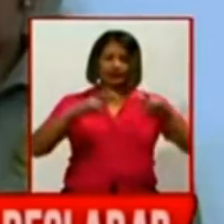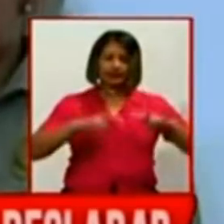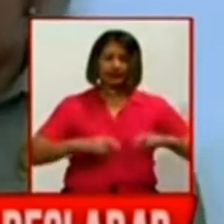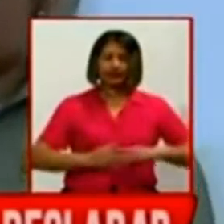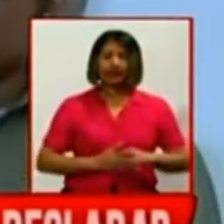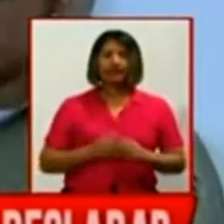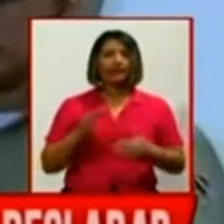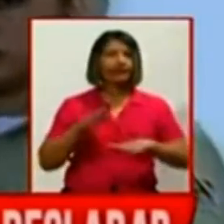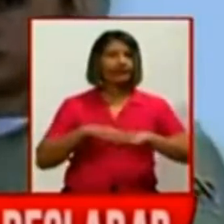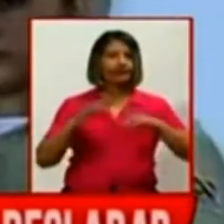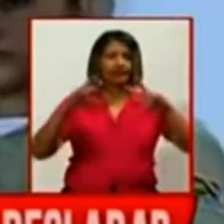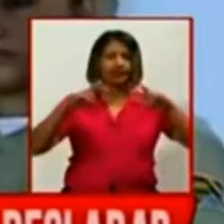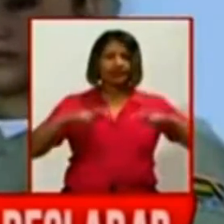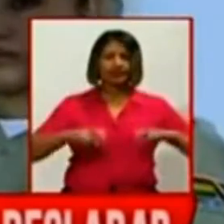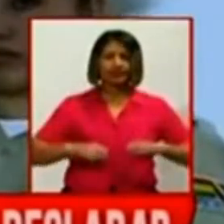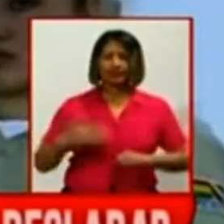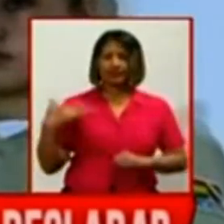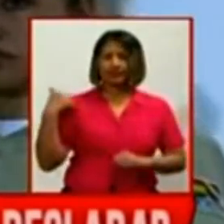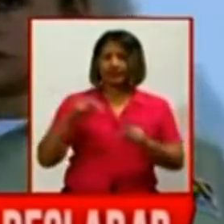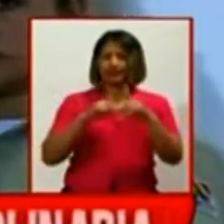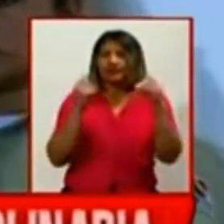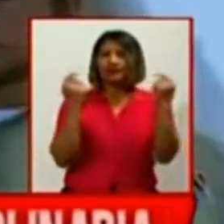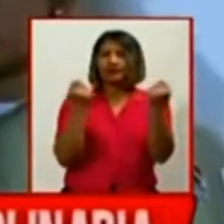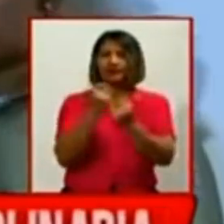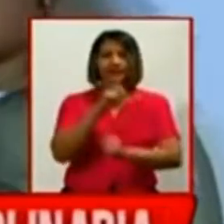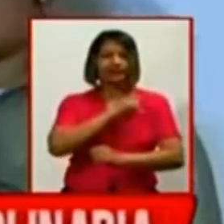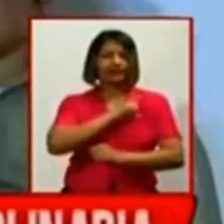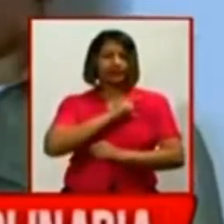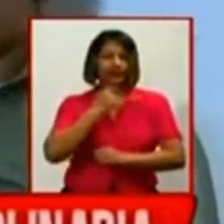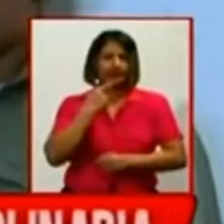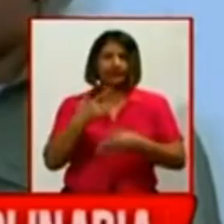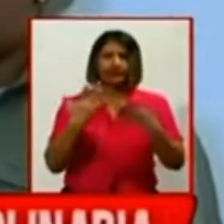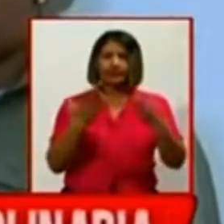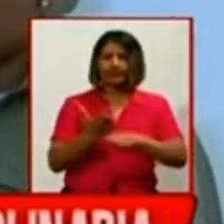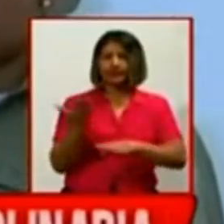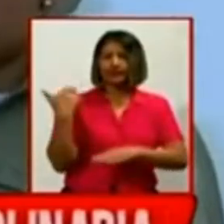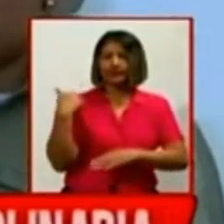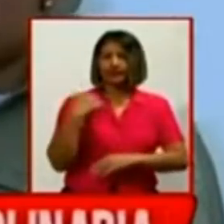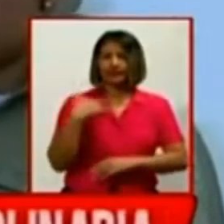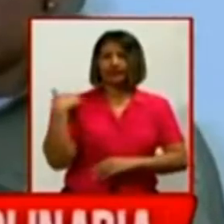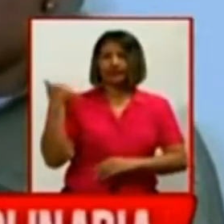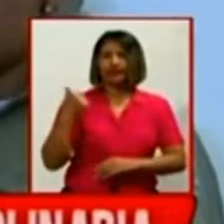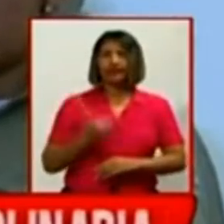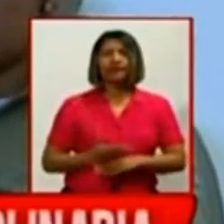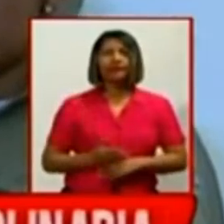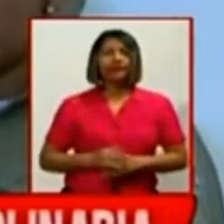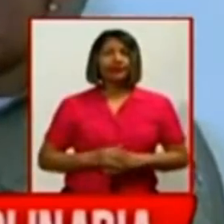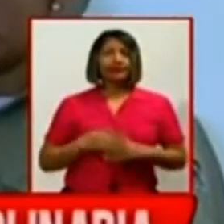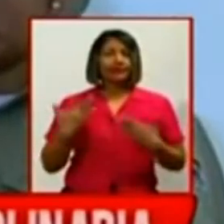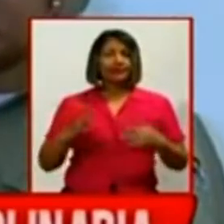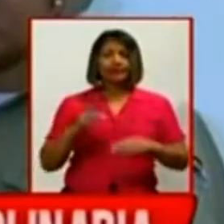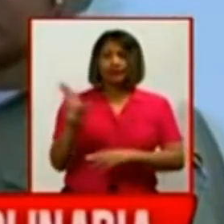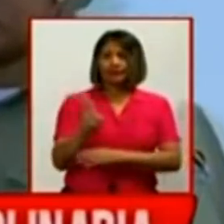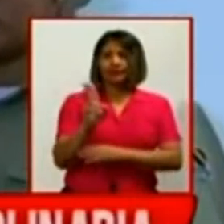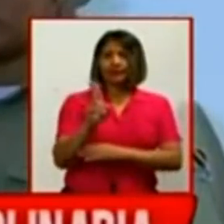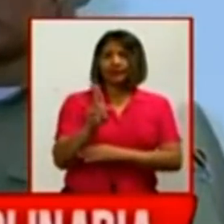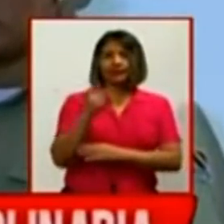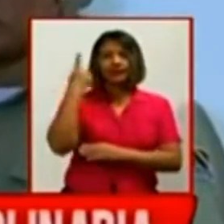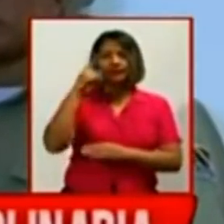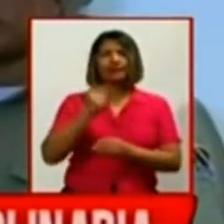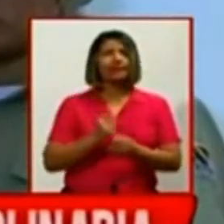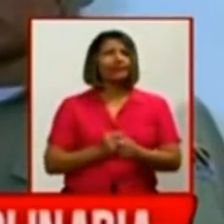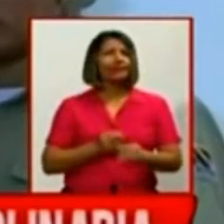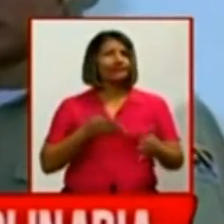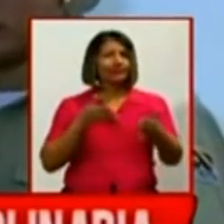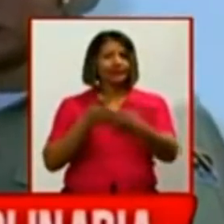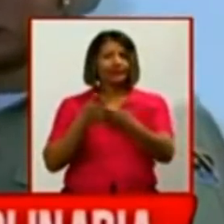sobre este caso de investigación al comandante departamental de la policía manifestó que es jefes policiales en servicio pasivo están utilizando el caso para